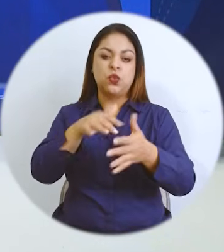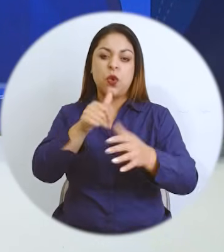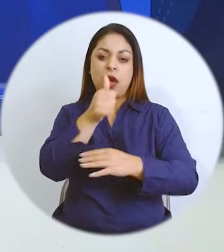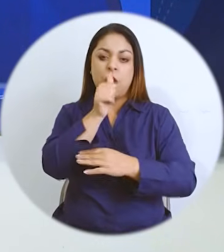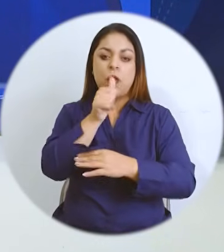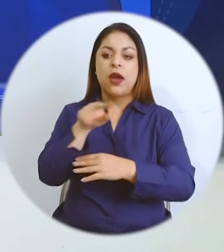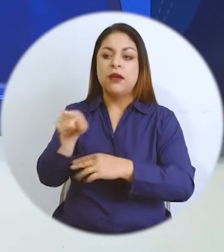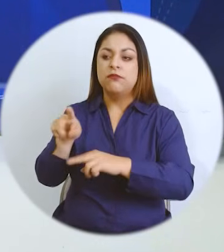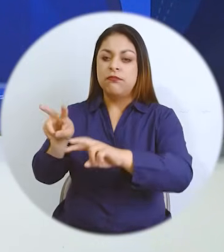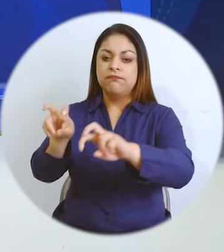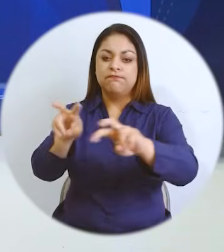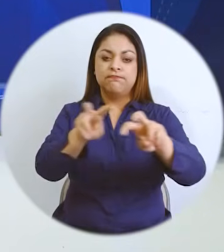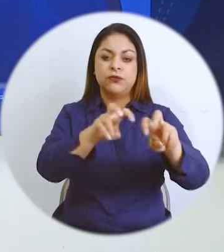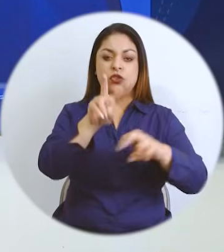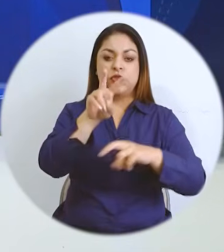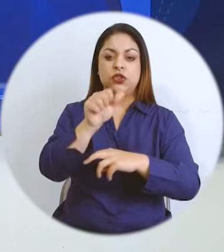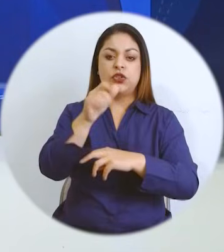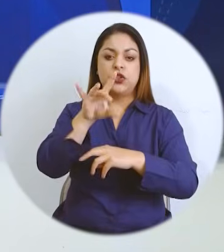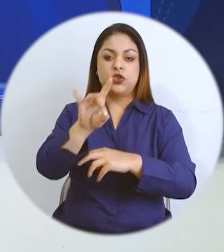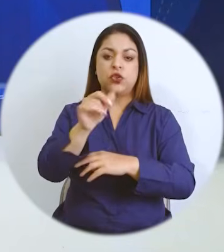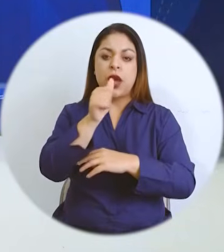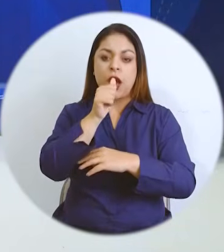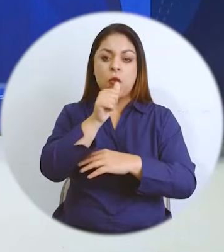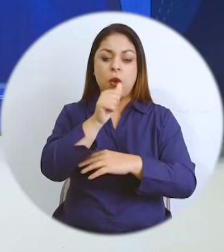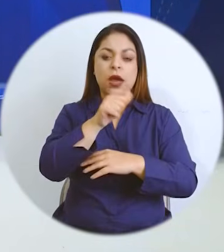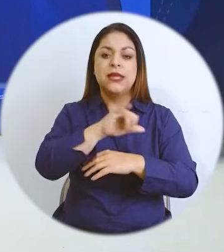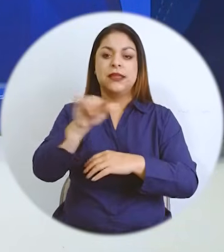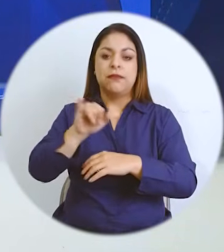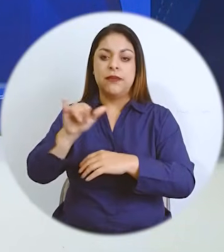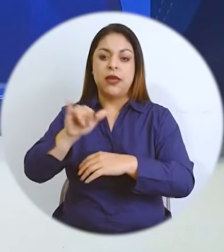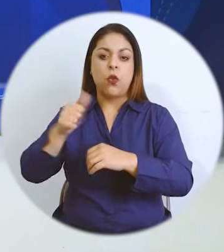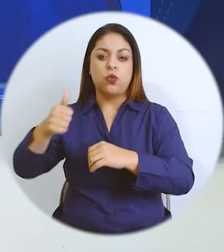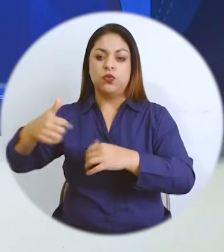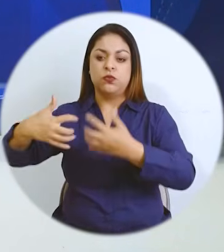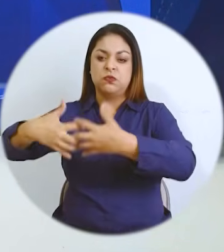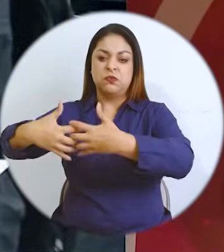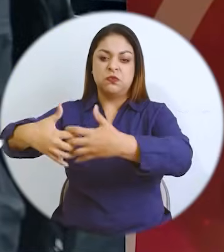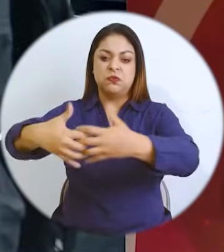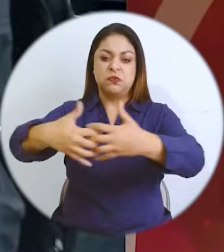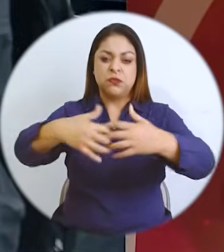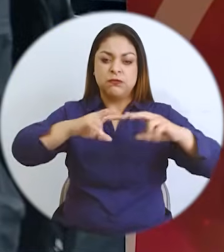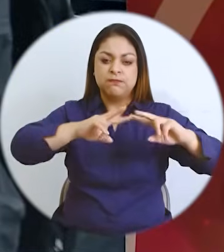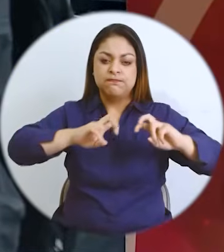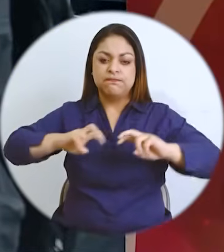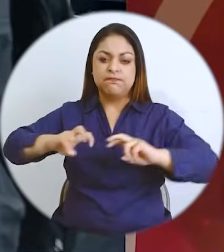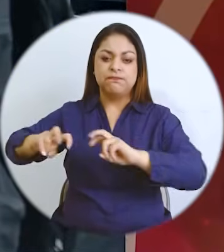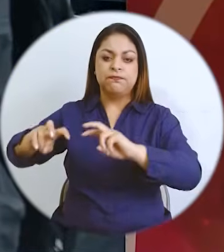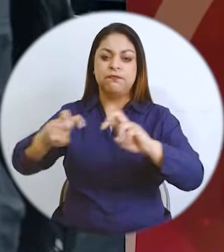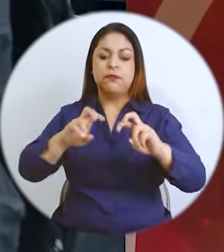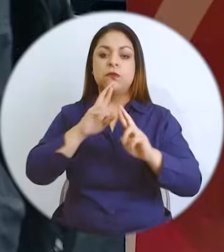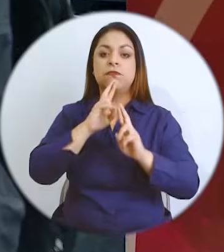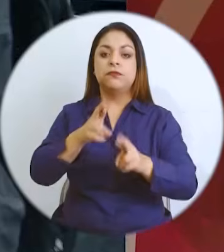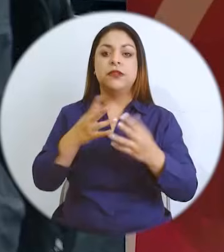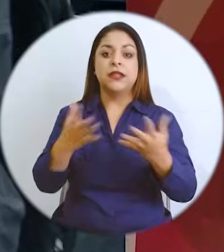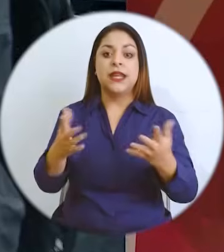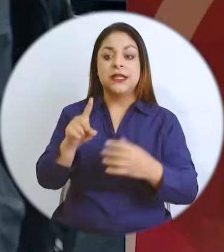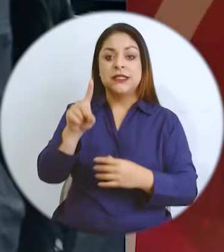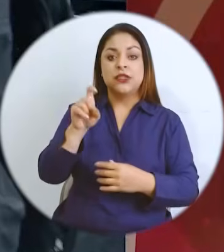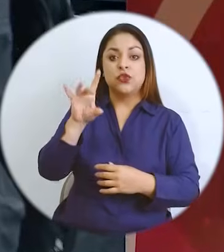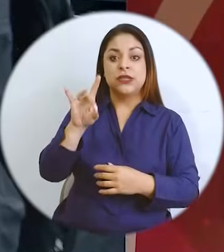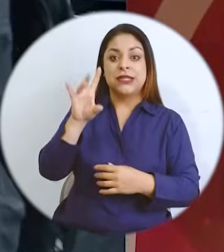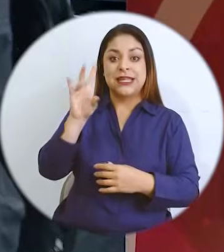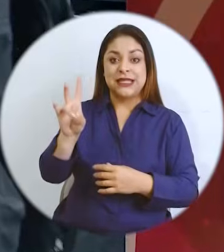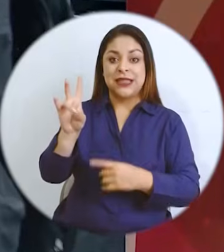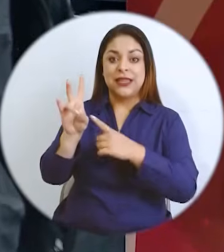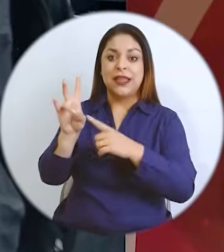248 acueductos y 59 plantas potabilizadoras de agua, y que resultó en que 187 acueductos de